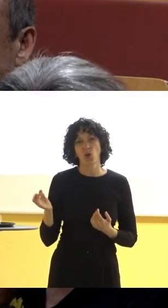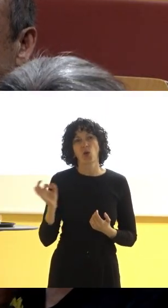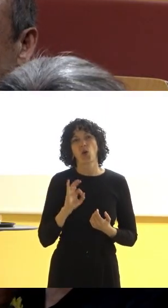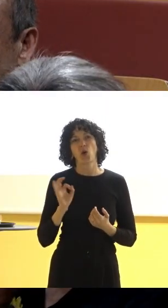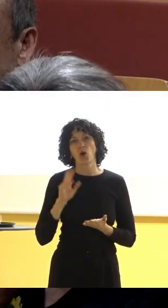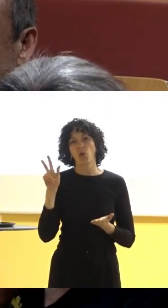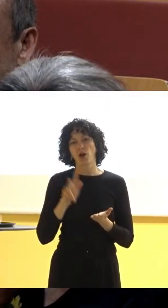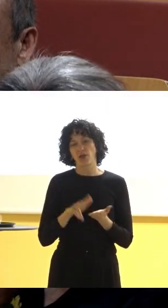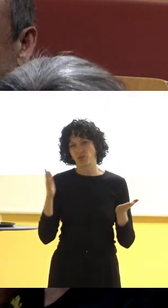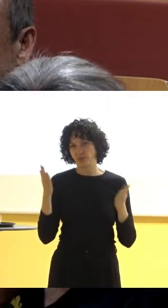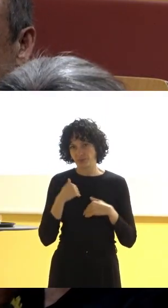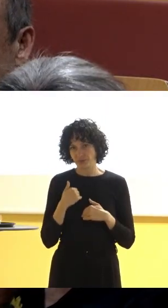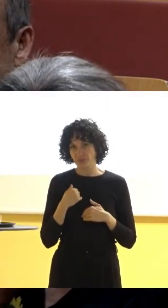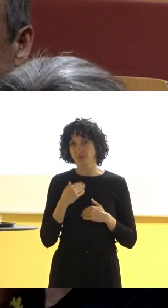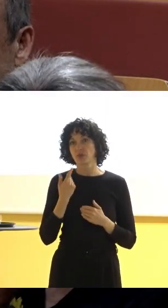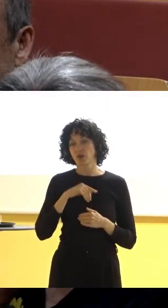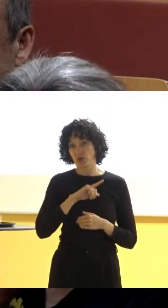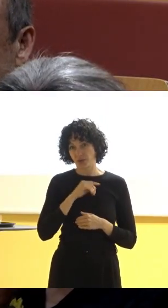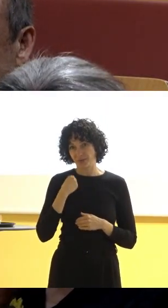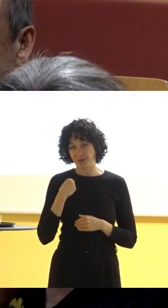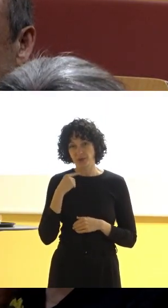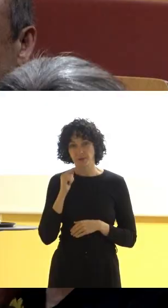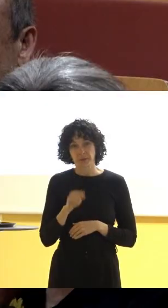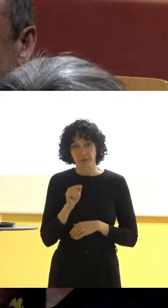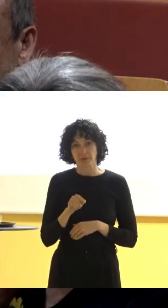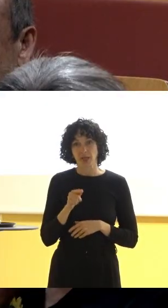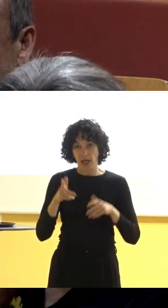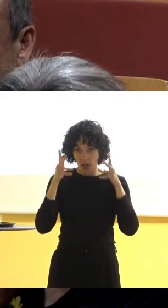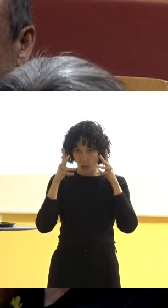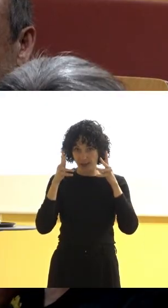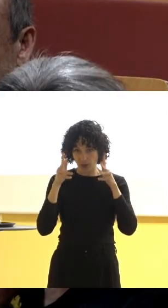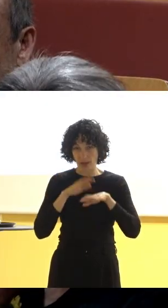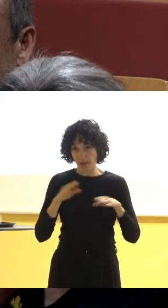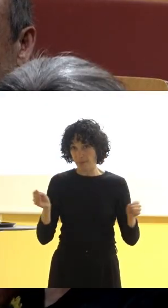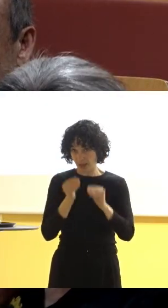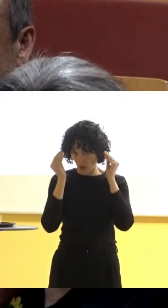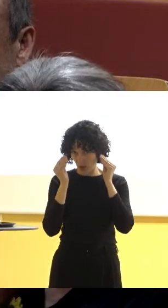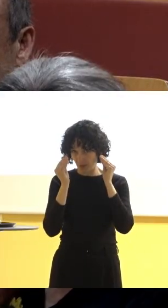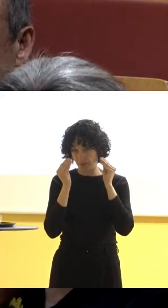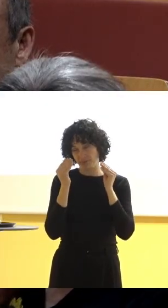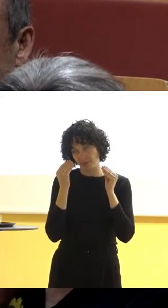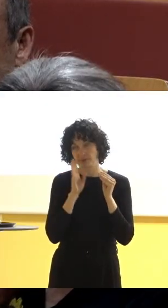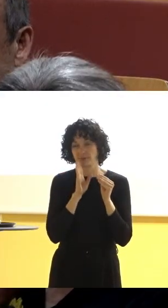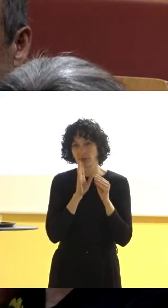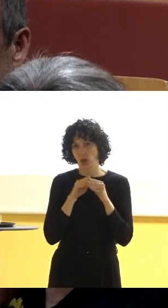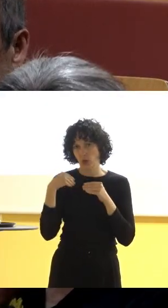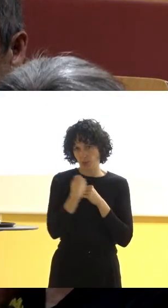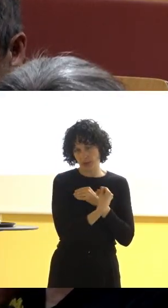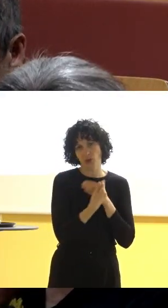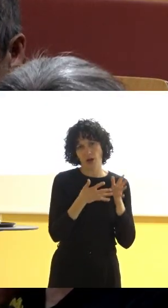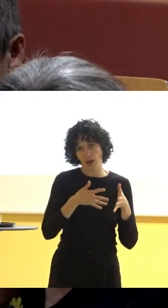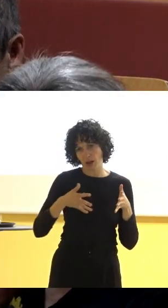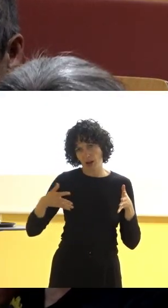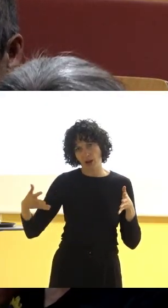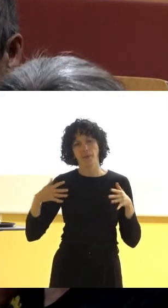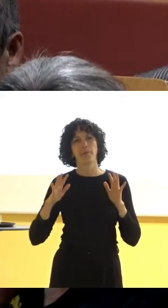una homologación. Una de las cuestiones que también tenemos dentro de las recomendaciones de mejora, que como os decía, ¿no?, es un documento muy amplio,